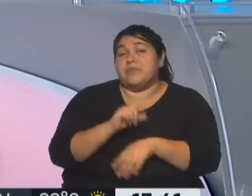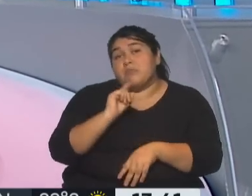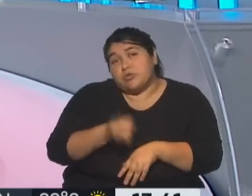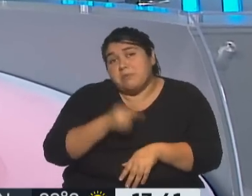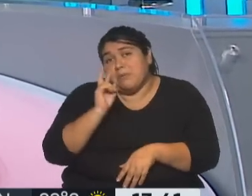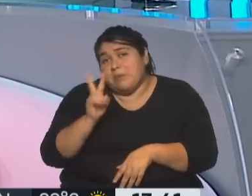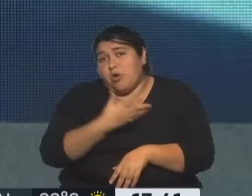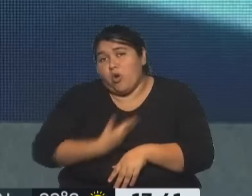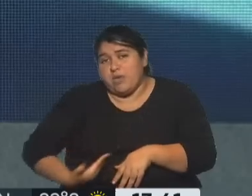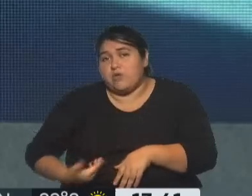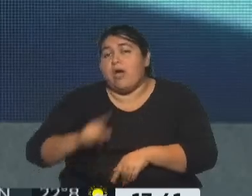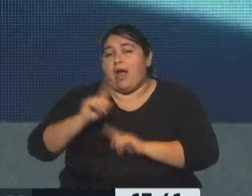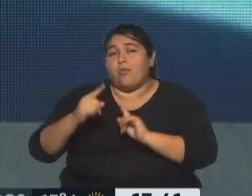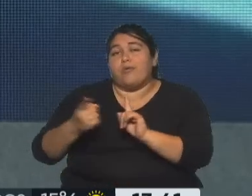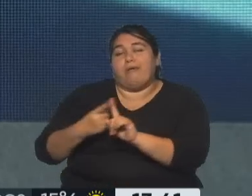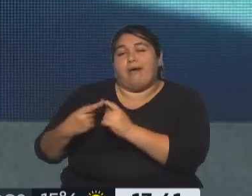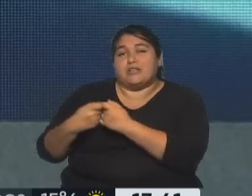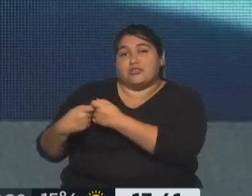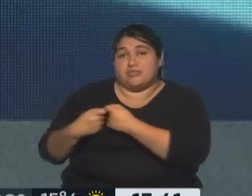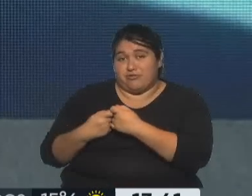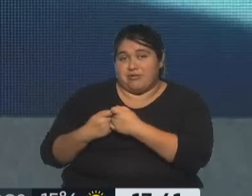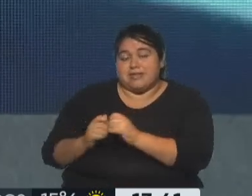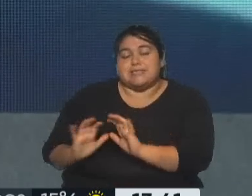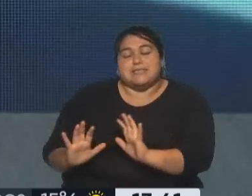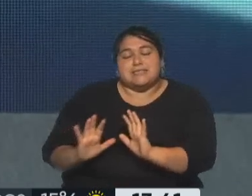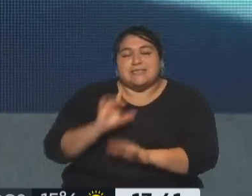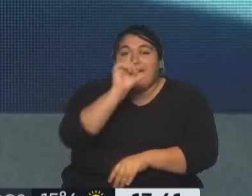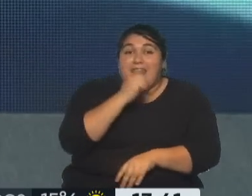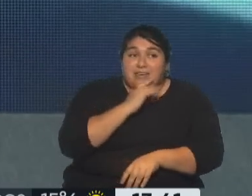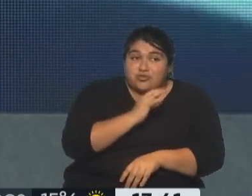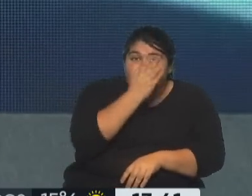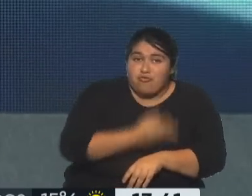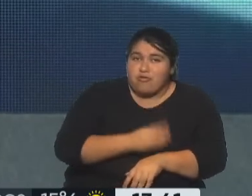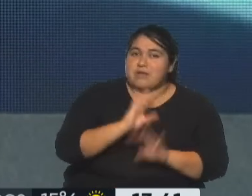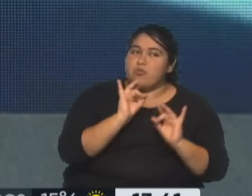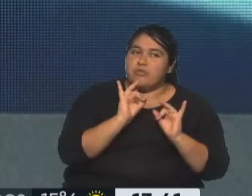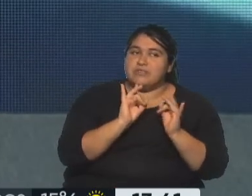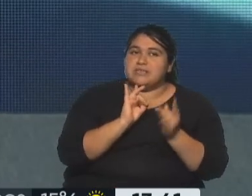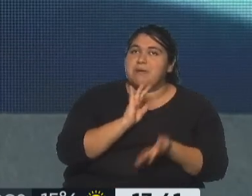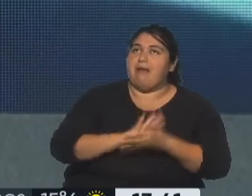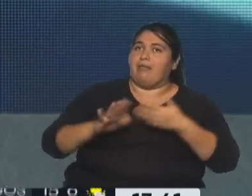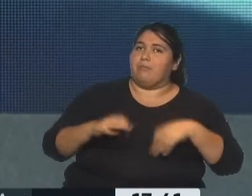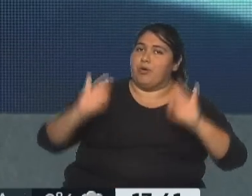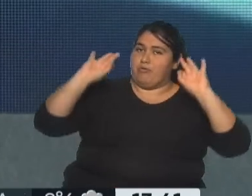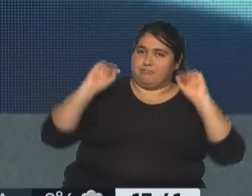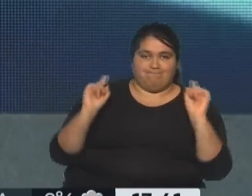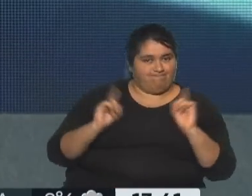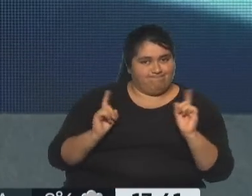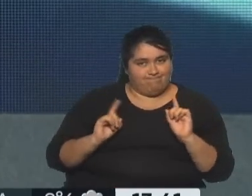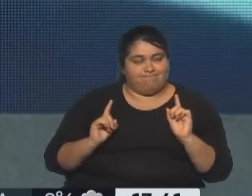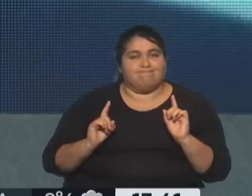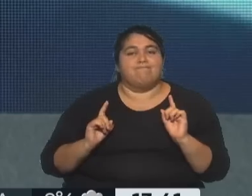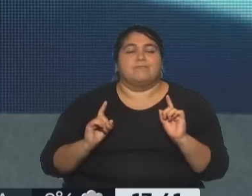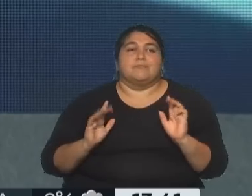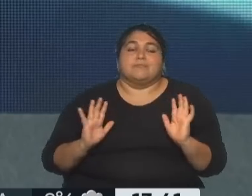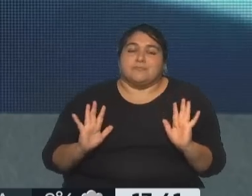en el gobierno hay algunos nexos. Entonces yo creo que la tiene muy difícil Lasso, sobre todo para salir airoso de este juicio político.